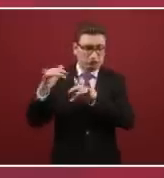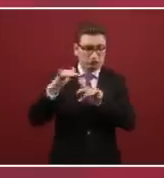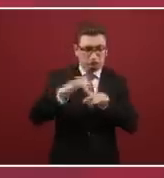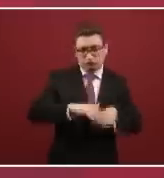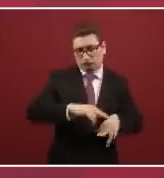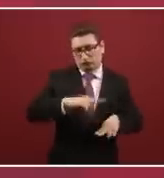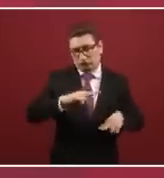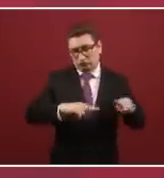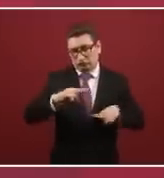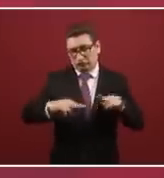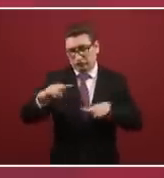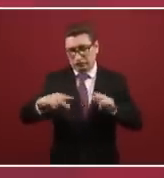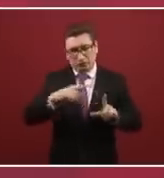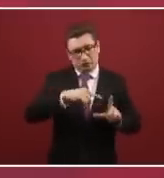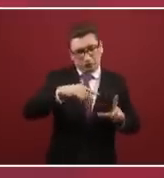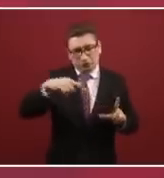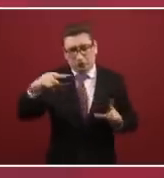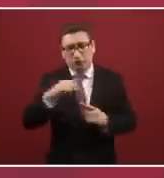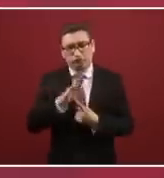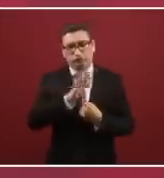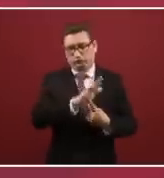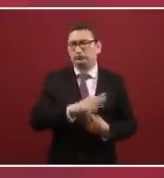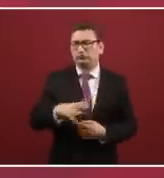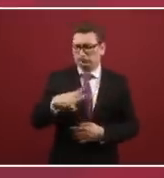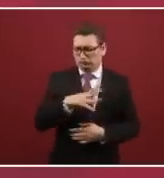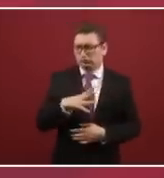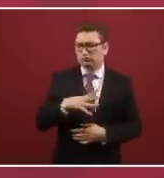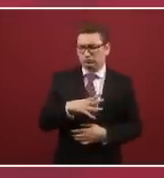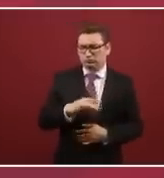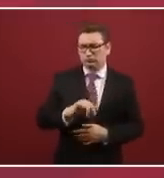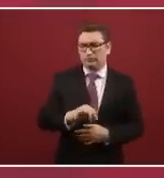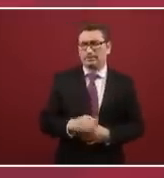eso se tiene.